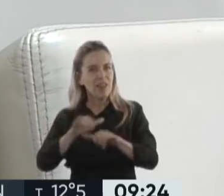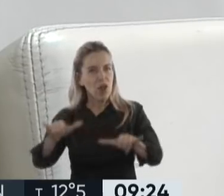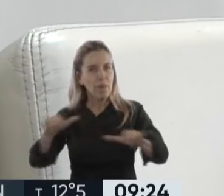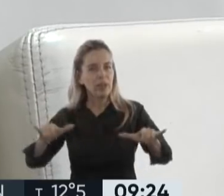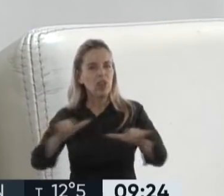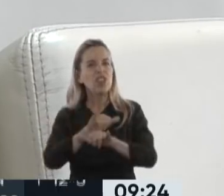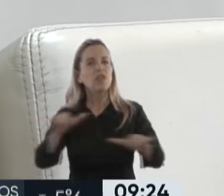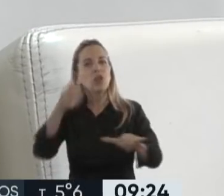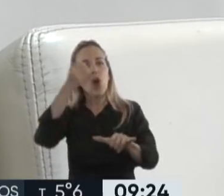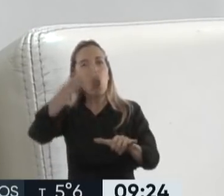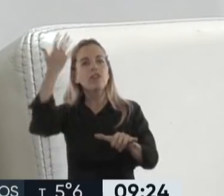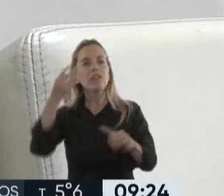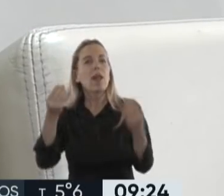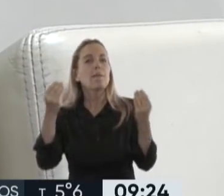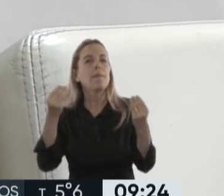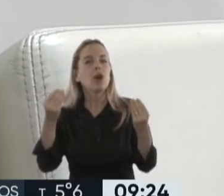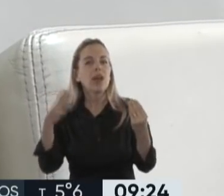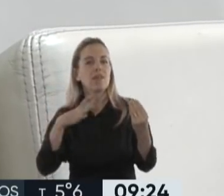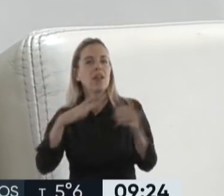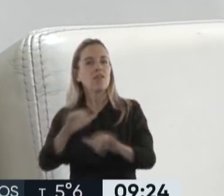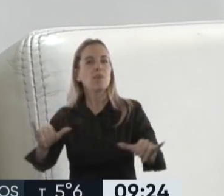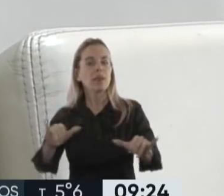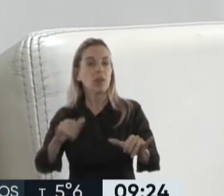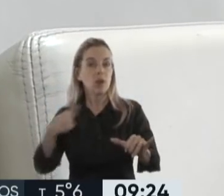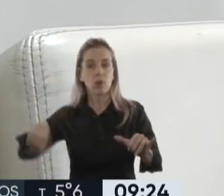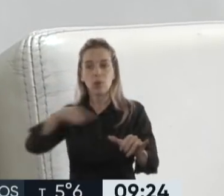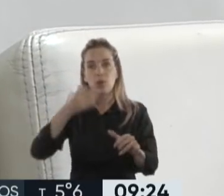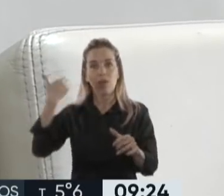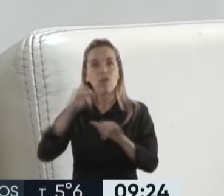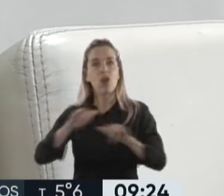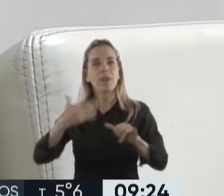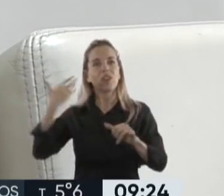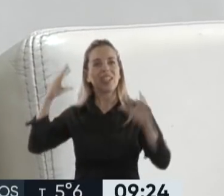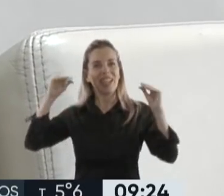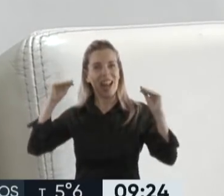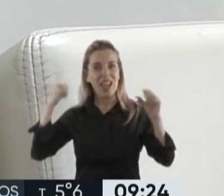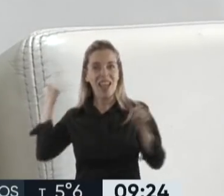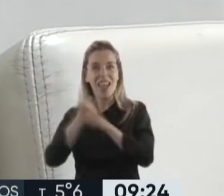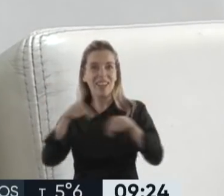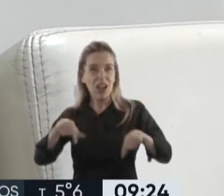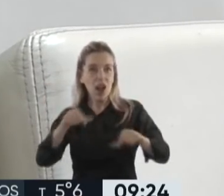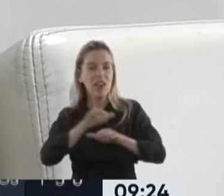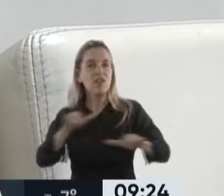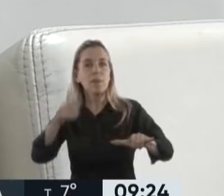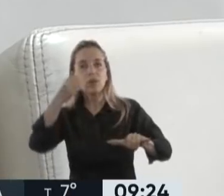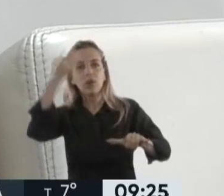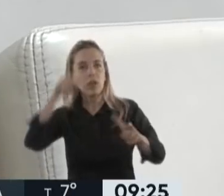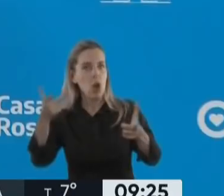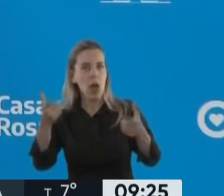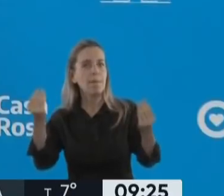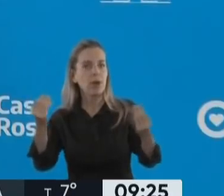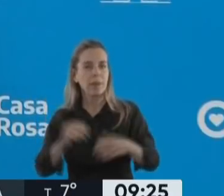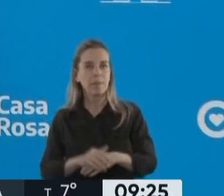de situaciones? La información trascendió anoche y todavía no hemos tenido ningún tipo de información oficial. Muchas gracias.